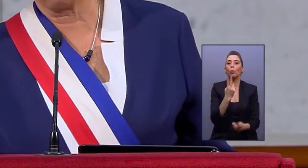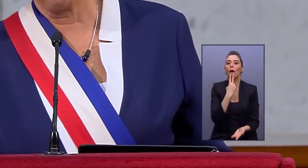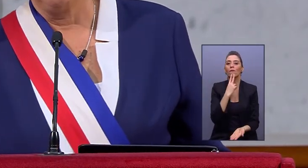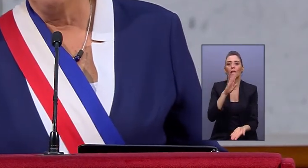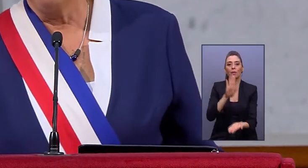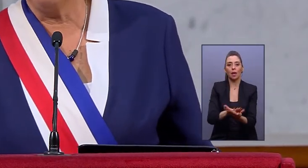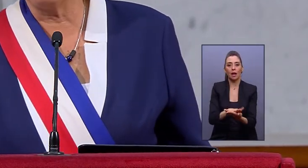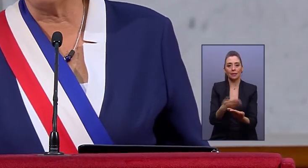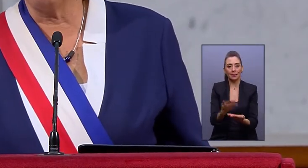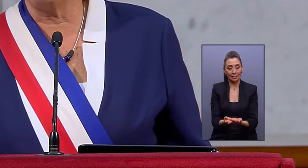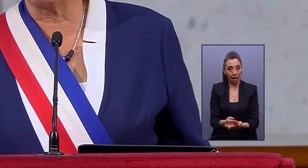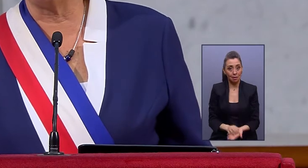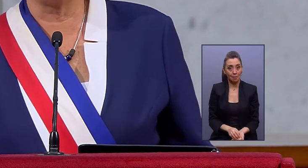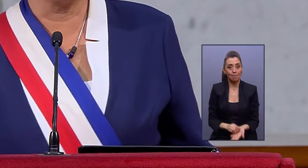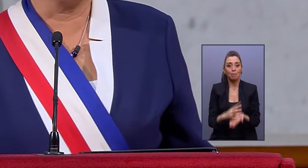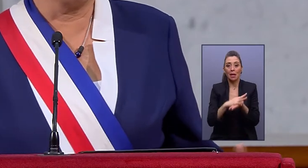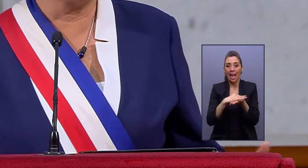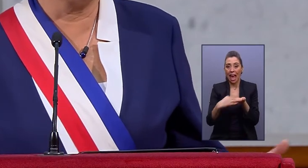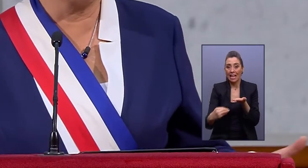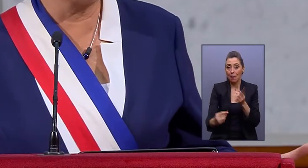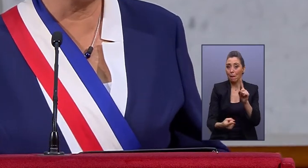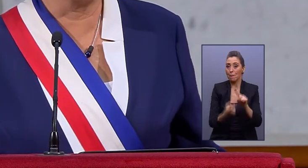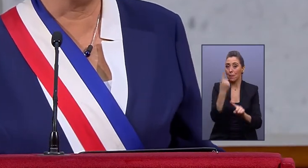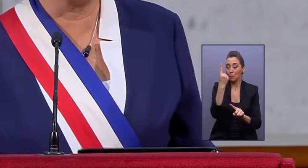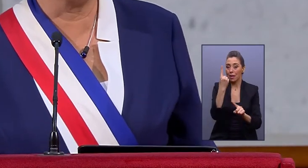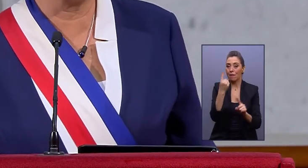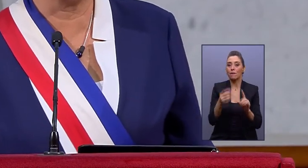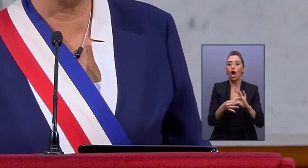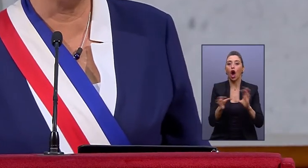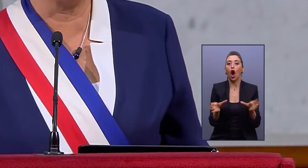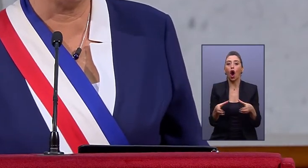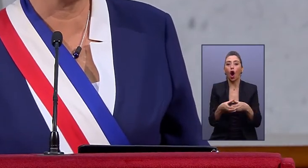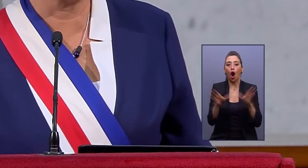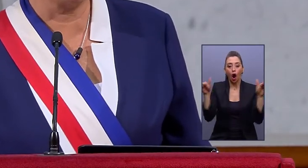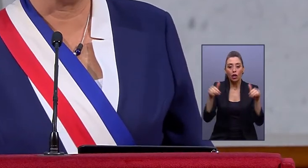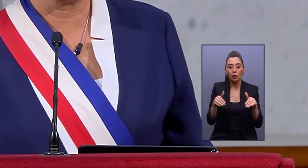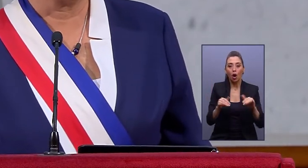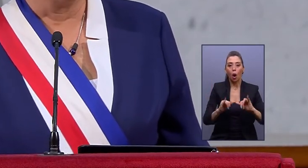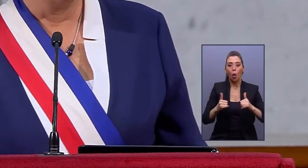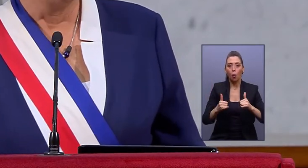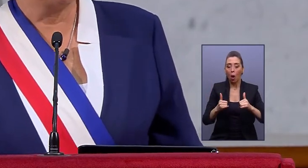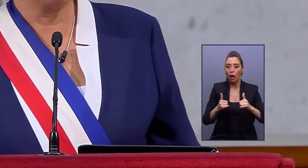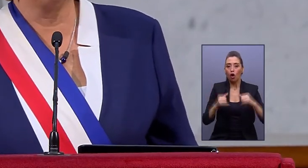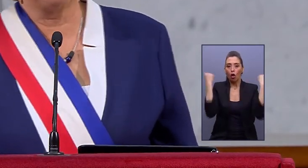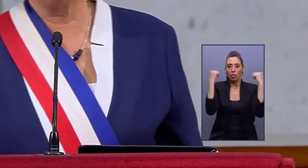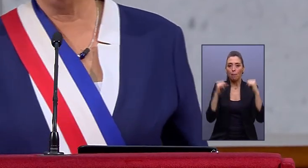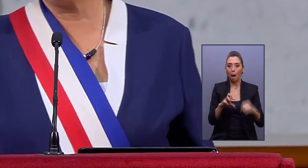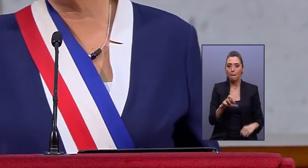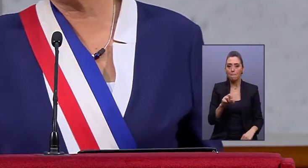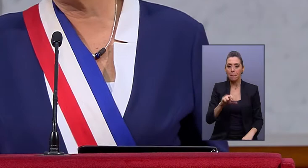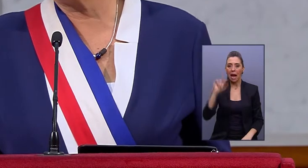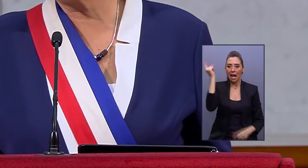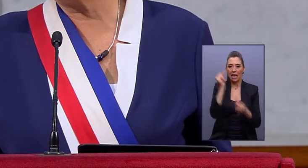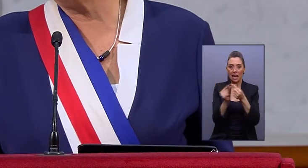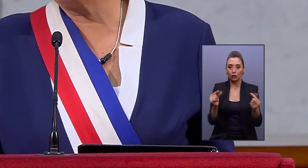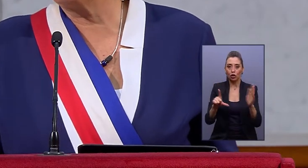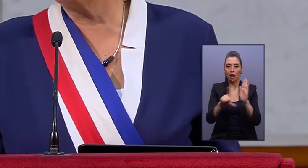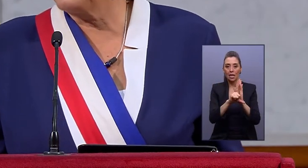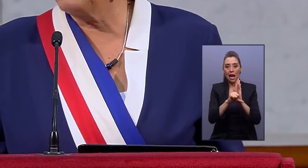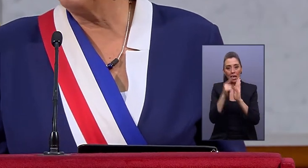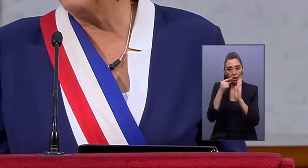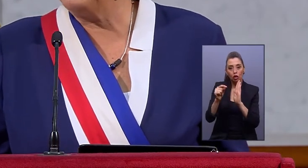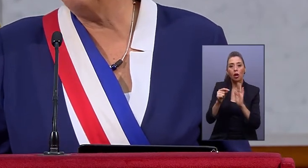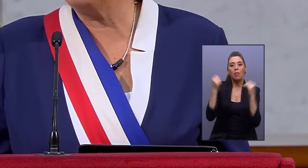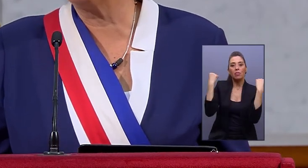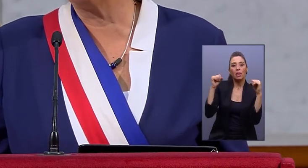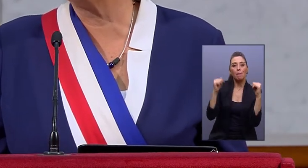sana. Un ejemplo es que por primera vez organizamos los Juegos Deportivos Paranacionales y promulgamos la ley que reconoce al deporte